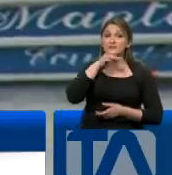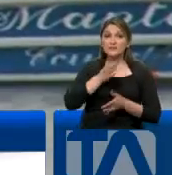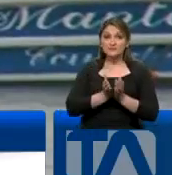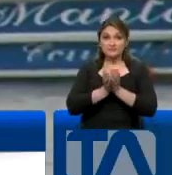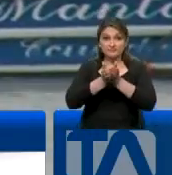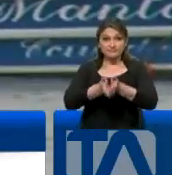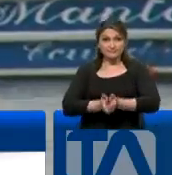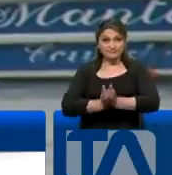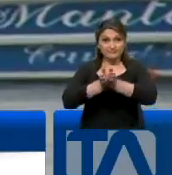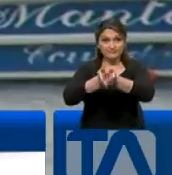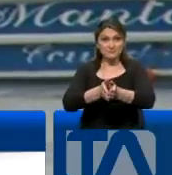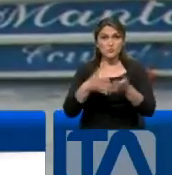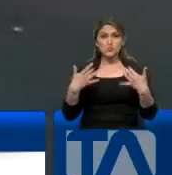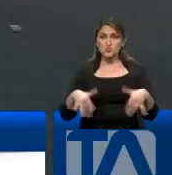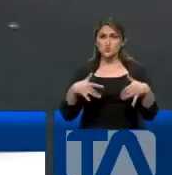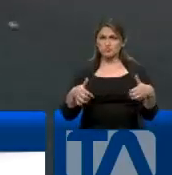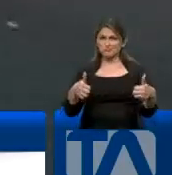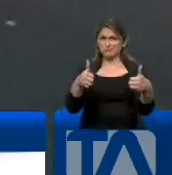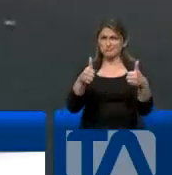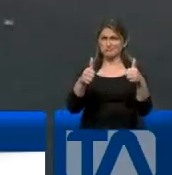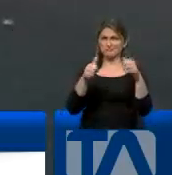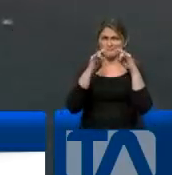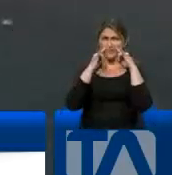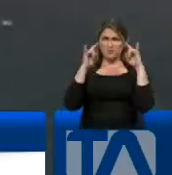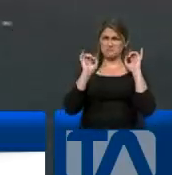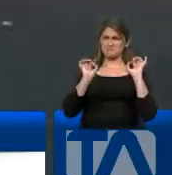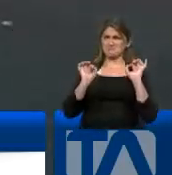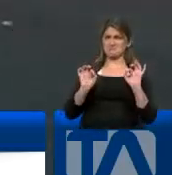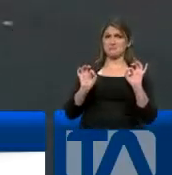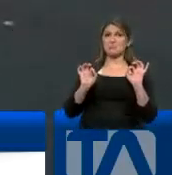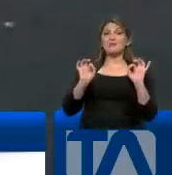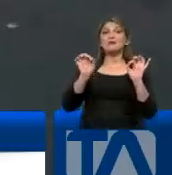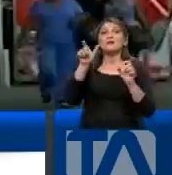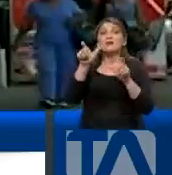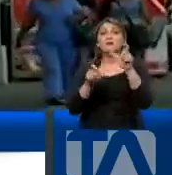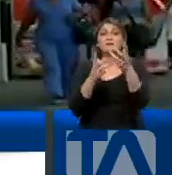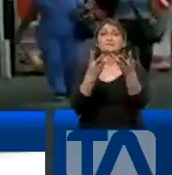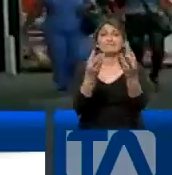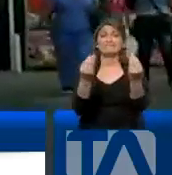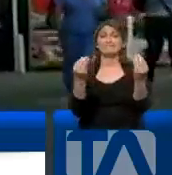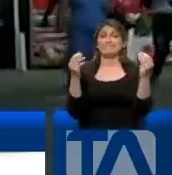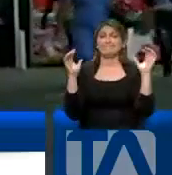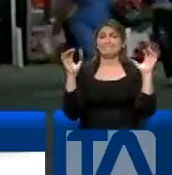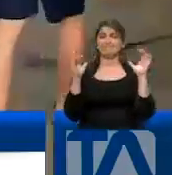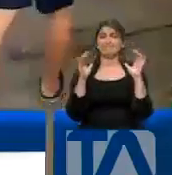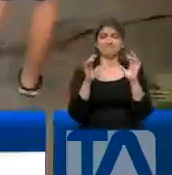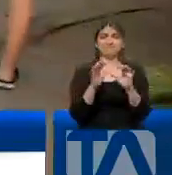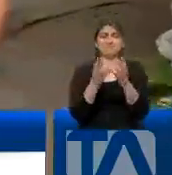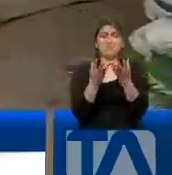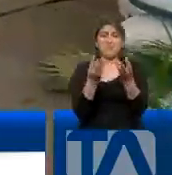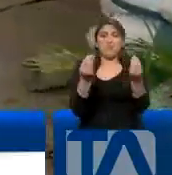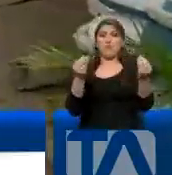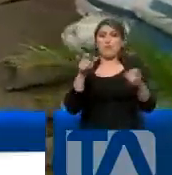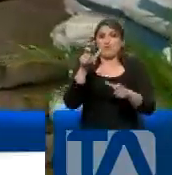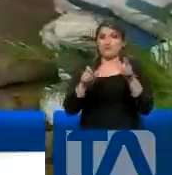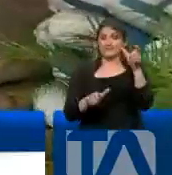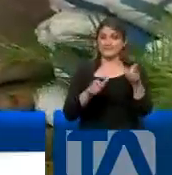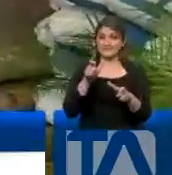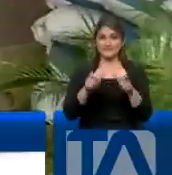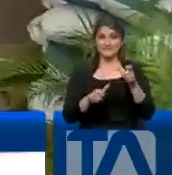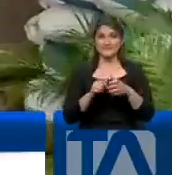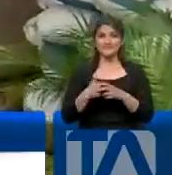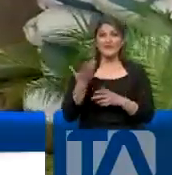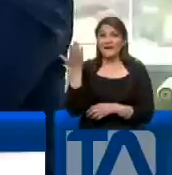puertos pesqueros del país, sino también una de las ciudades más pobladas de la provincia de Manabí. En las pasadas elecciones seccionales,